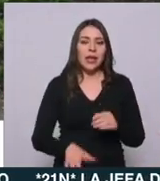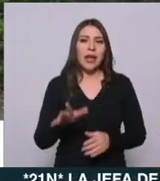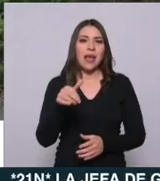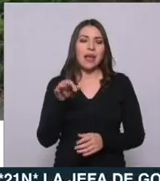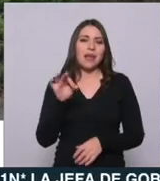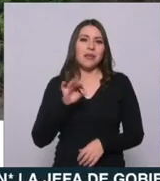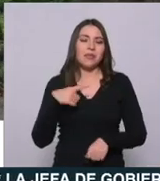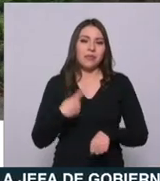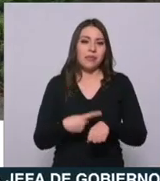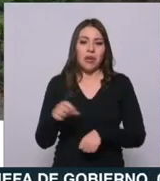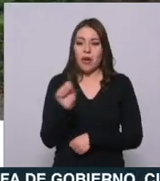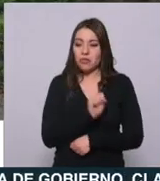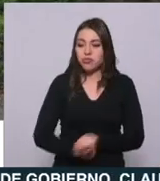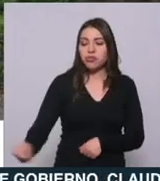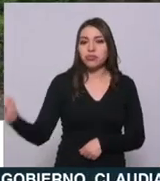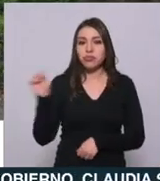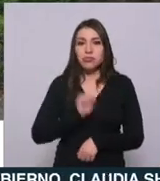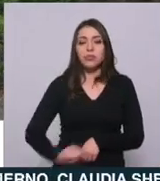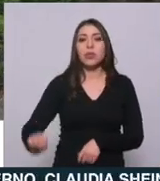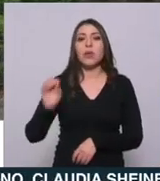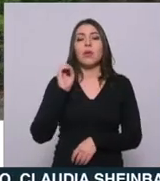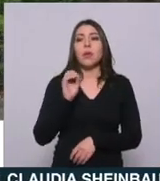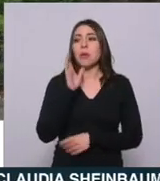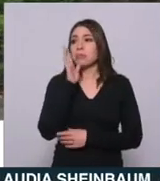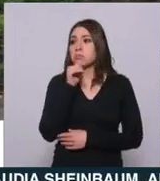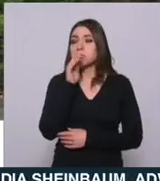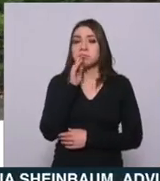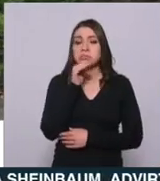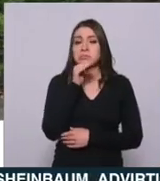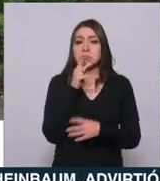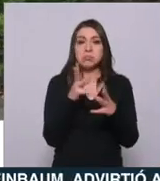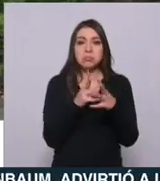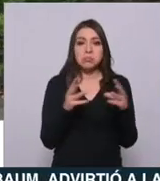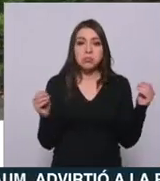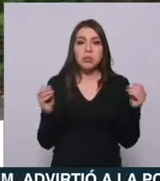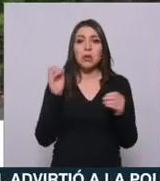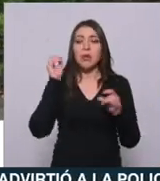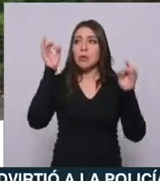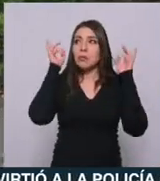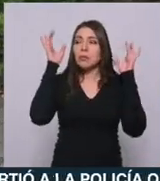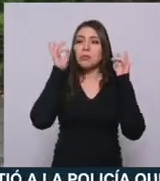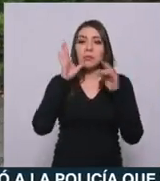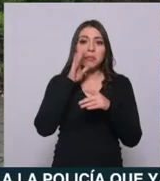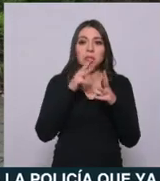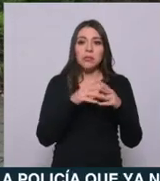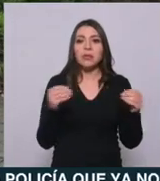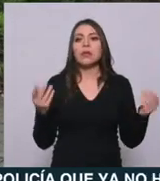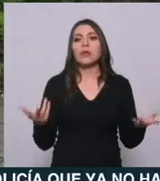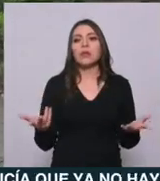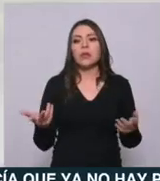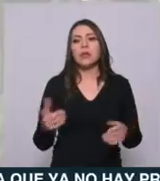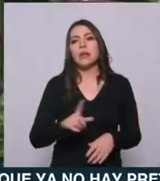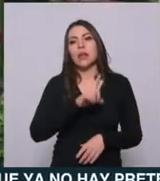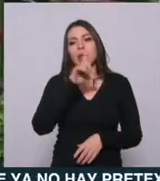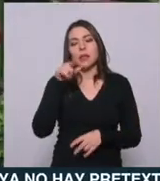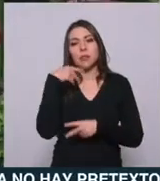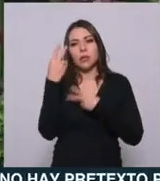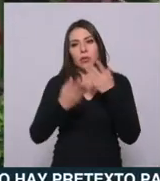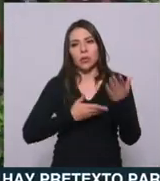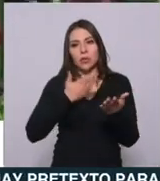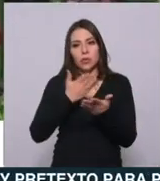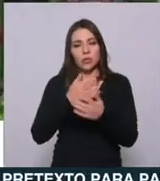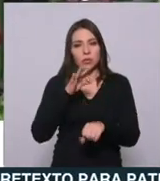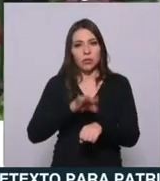la pastillita, pero ya cuando o la diarrea no se quita o el dolor de cabeza no se quita, yo siento que ahí es cuando ya tomo la siguiente acción. Tuve que llegar a